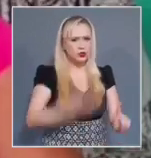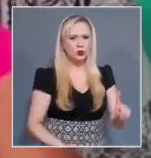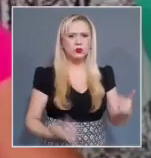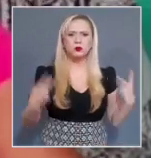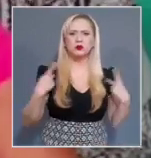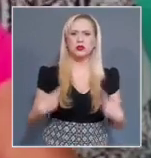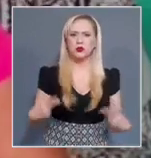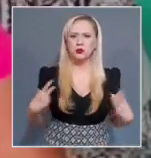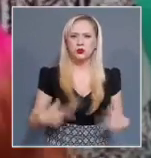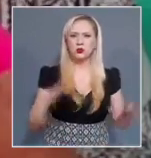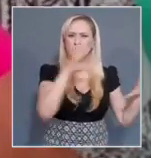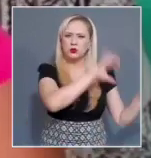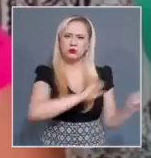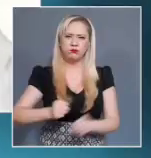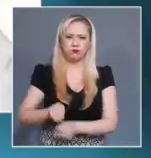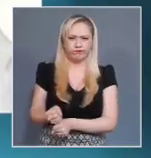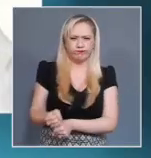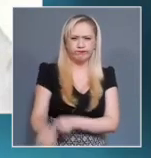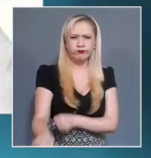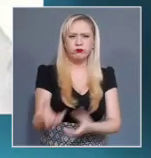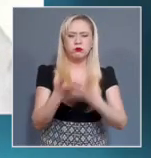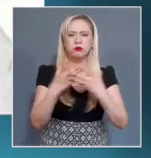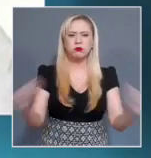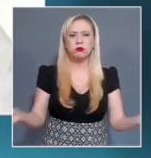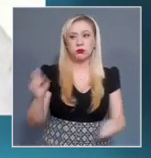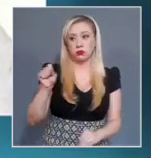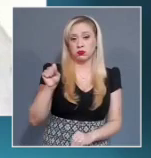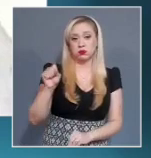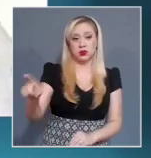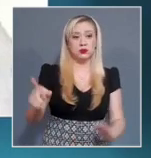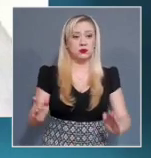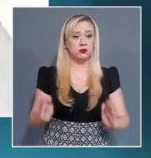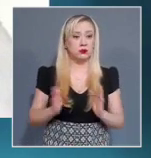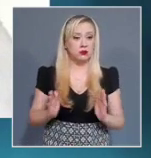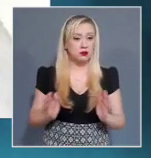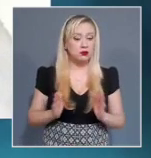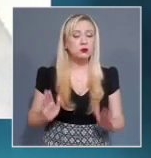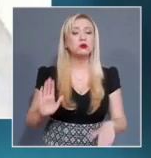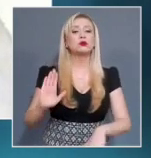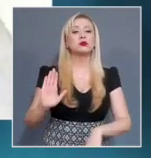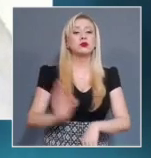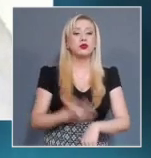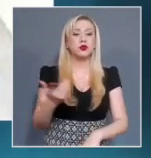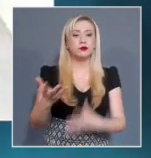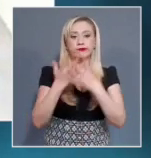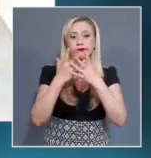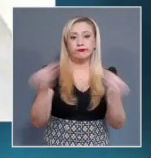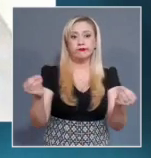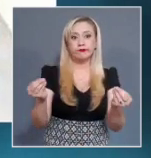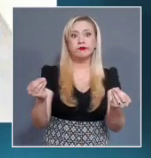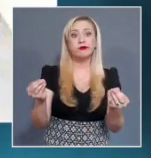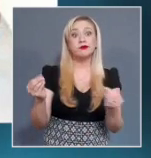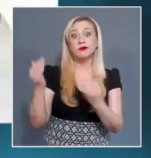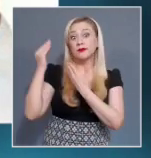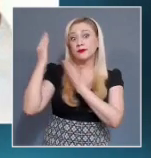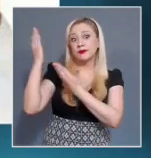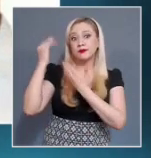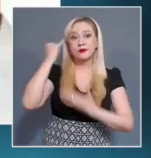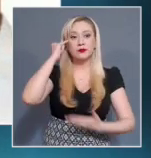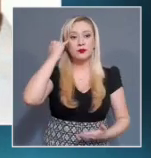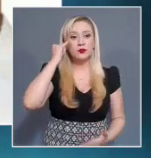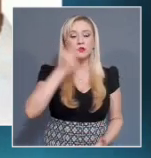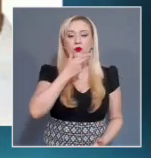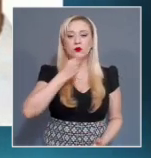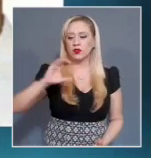y protección judicial en el caso. Lo anterior en relación a la presunta desaparición forzada del indígena chol Antonio